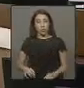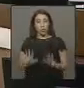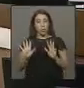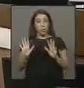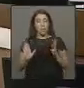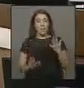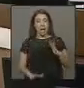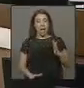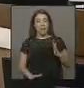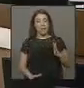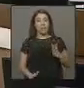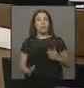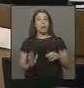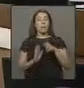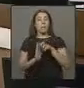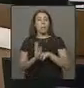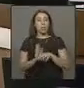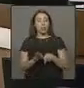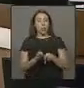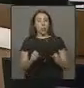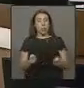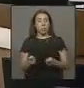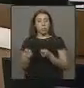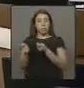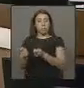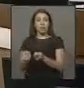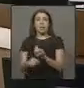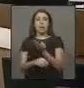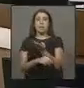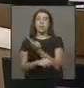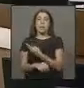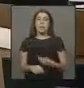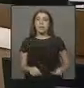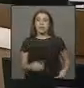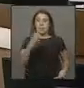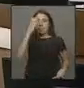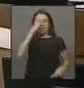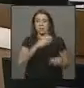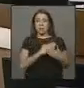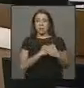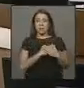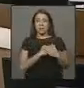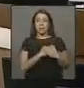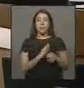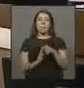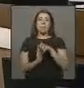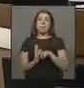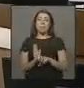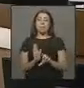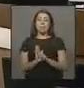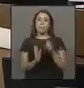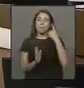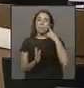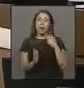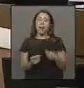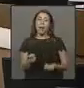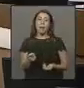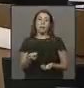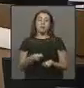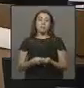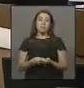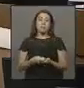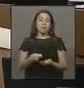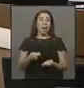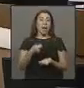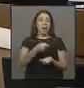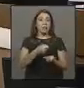9 de abril entregamos un proyecto de resolución que le solicitaba a la presidenta Michelle Bachelet un proyecto de ley para el financiamiento del